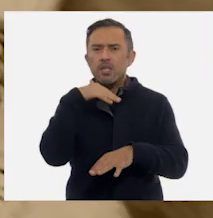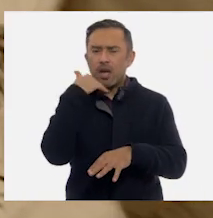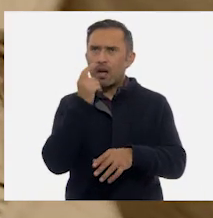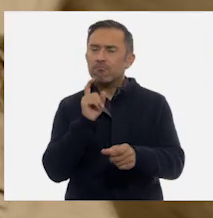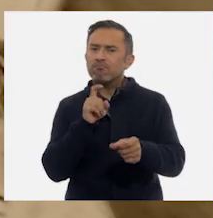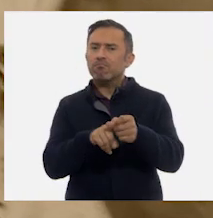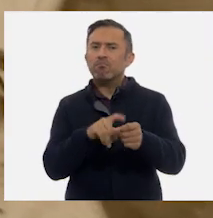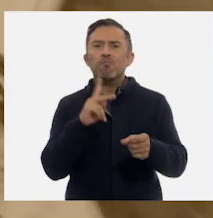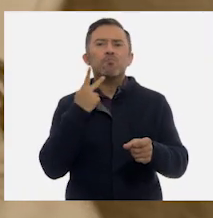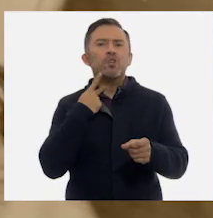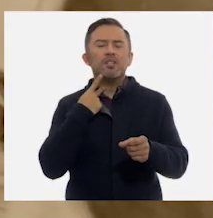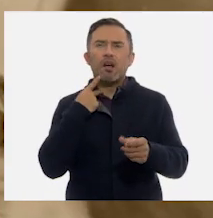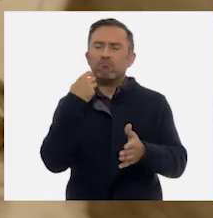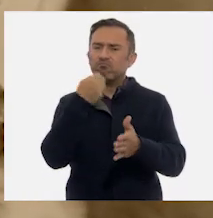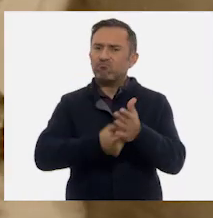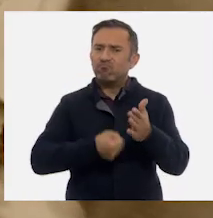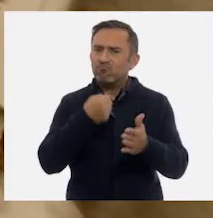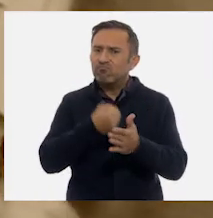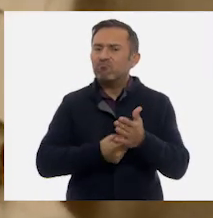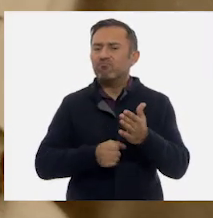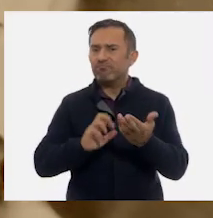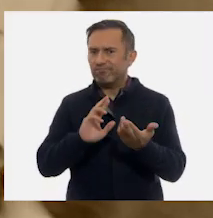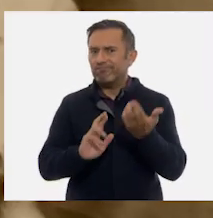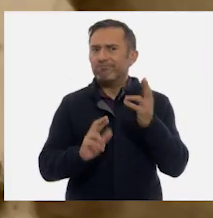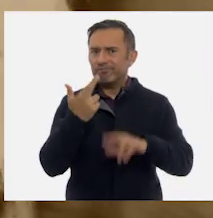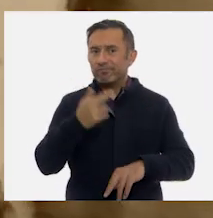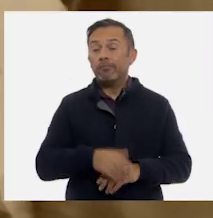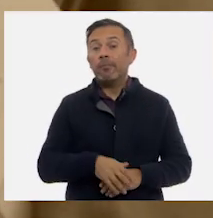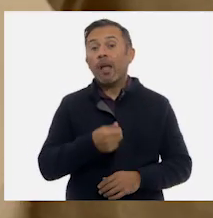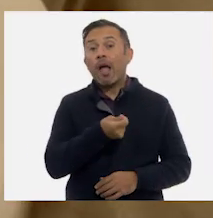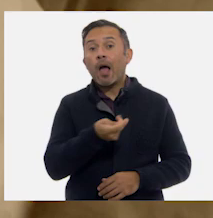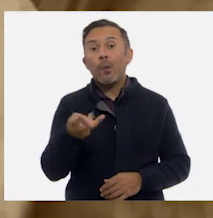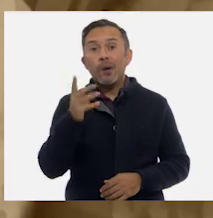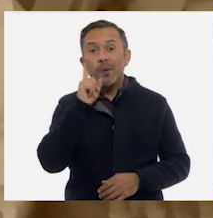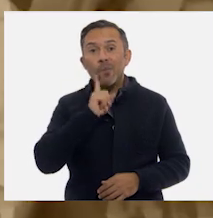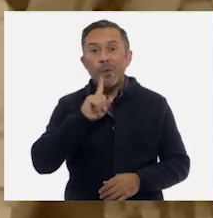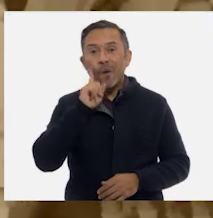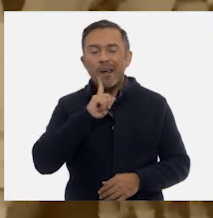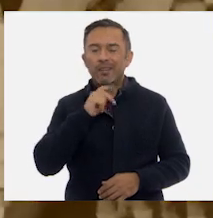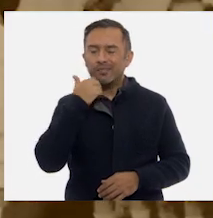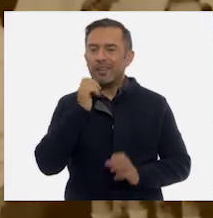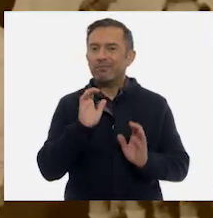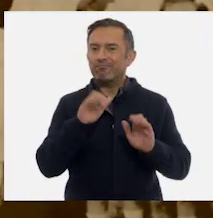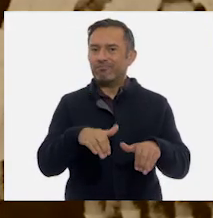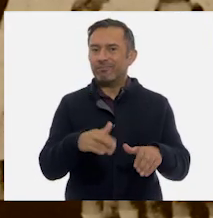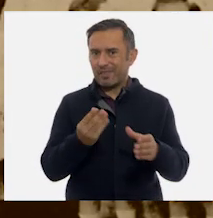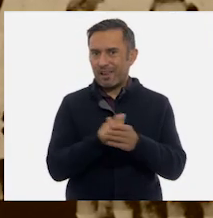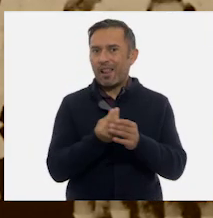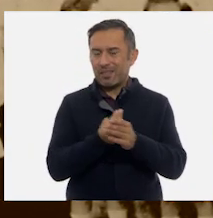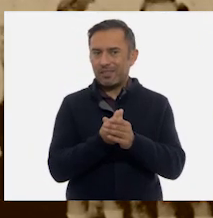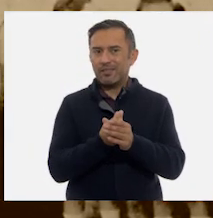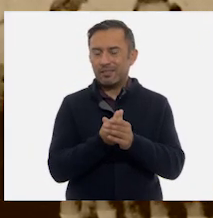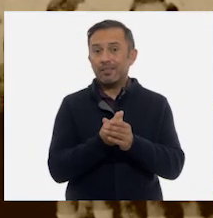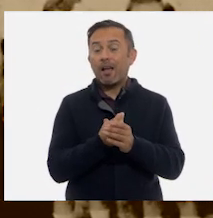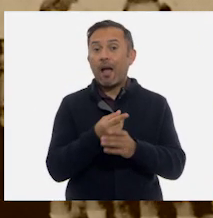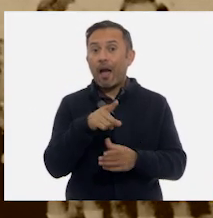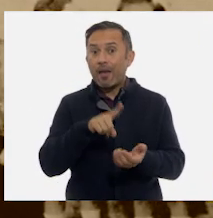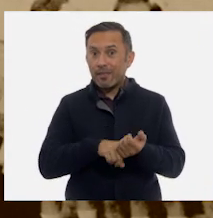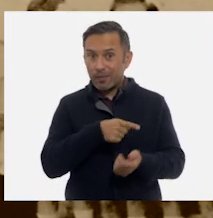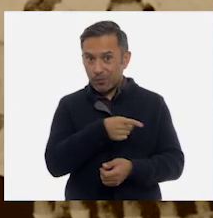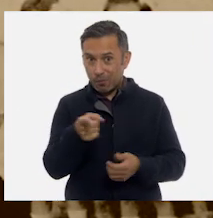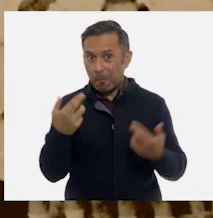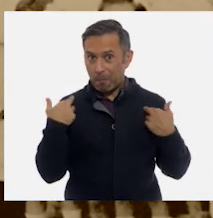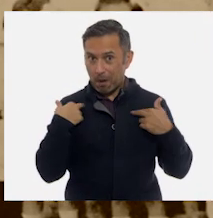mujeres que se dedican a dar clases. Estas maestras empiezan a tener